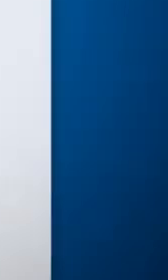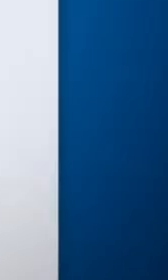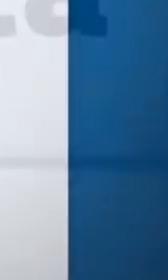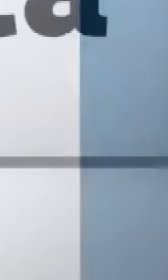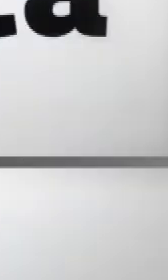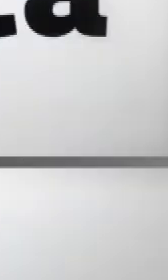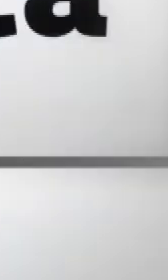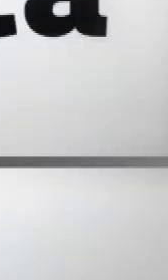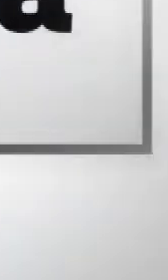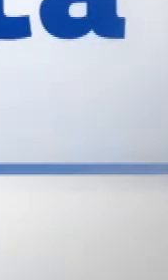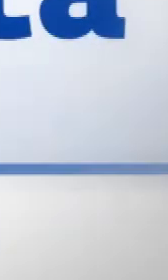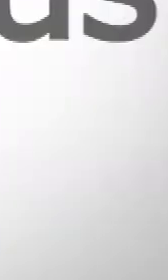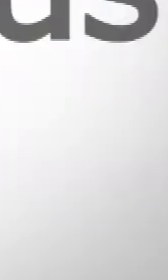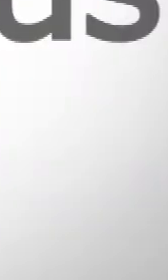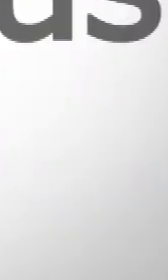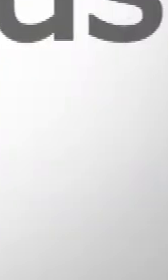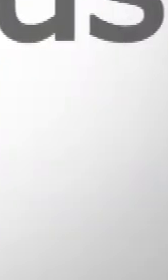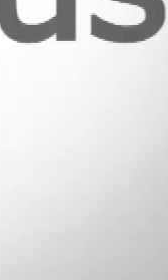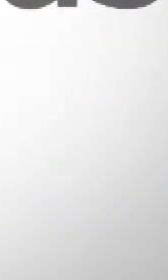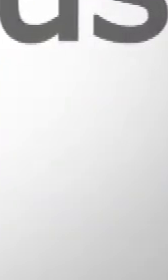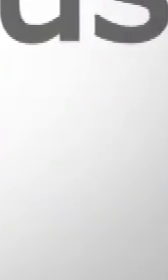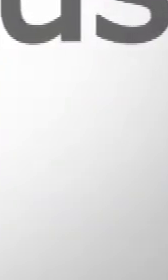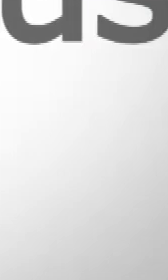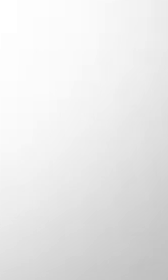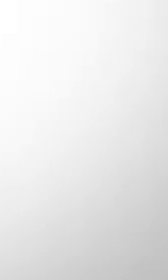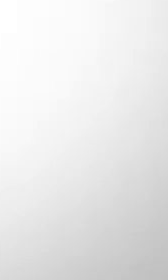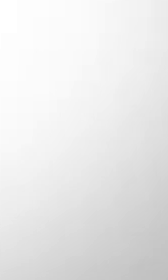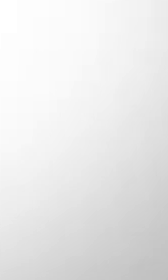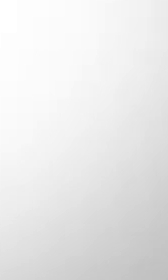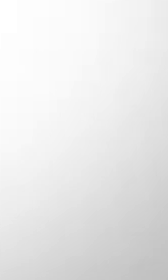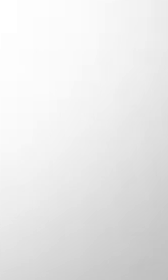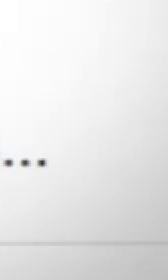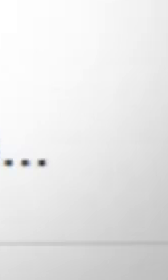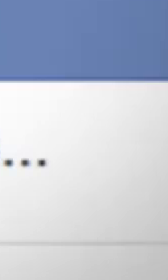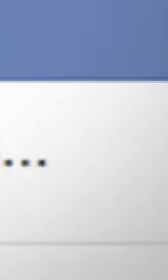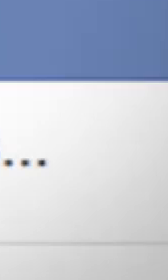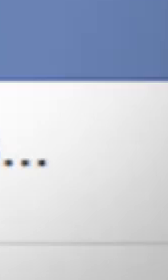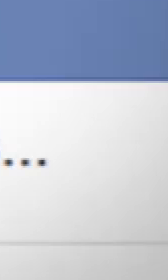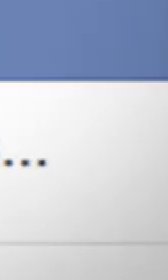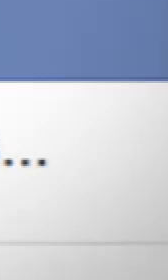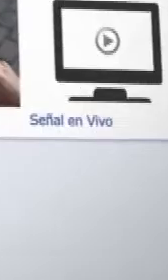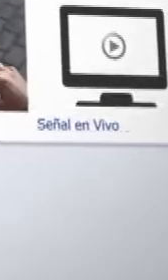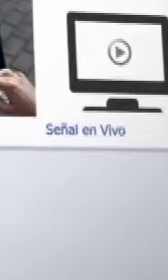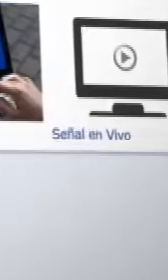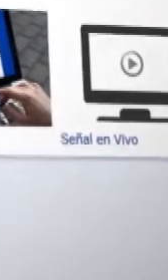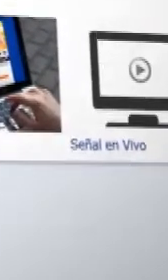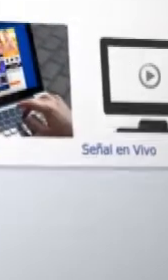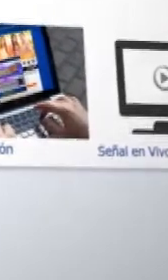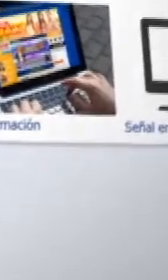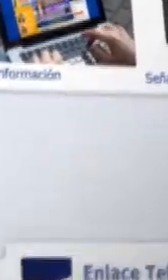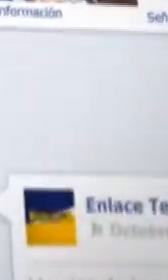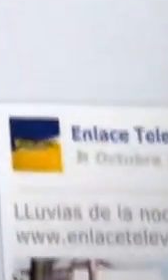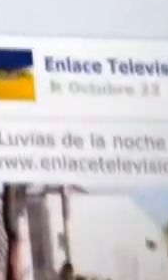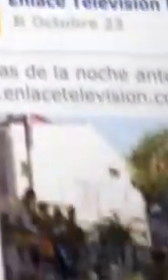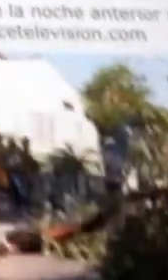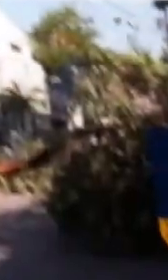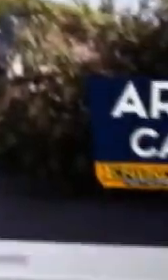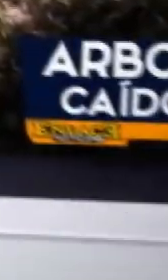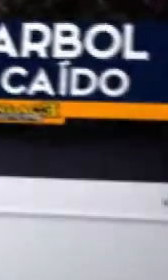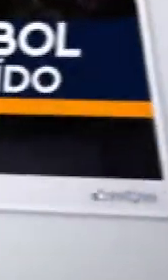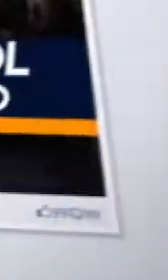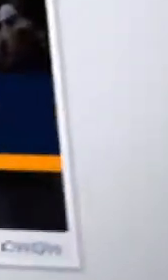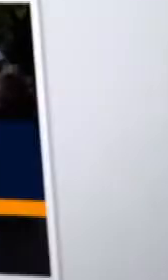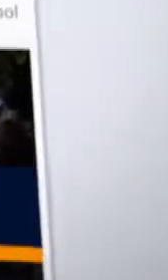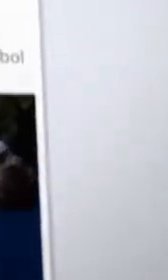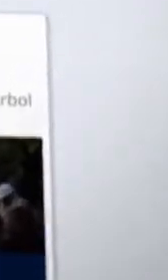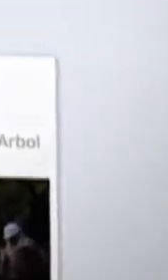Barranca Bermeja. Haga clic en Me Gusta y por último clic en Recibir Notificaciones. ¿Listo? Ahora recibe un aviso cada vez